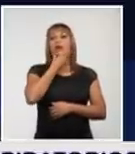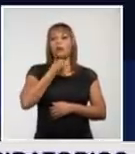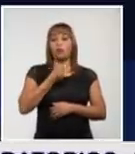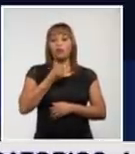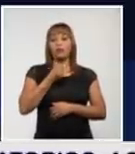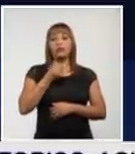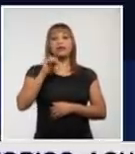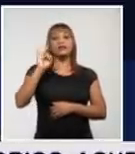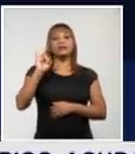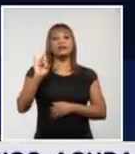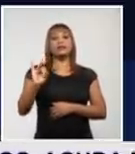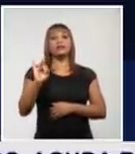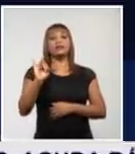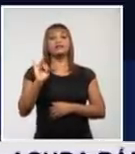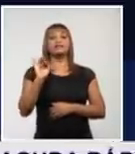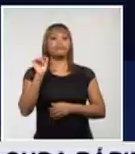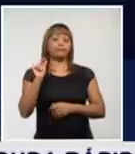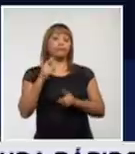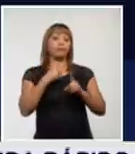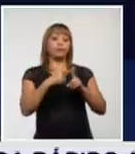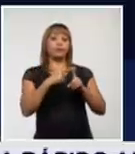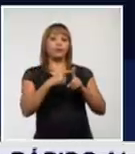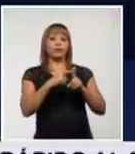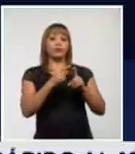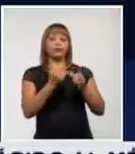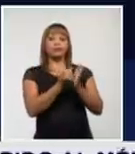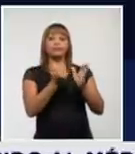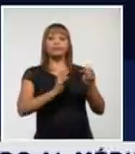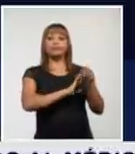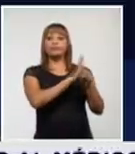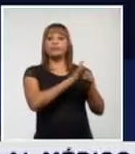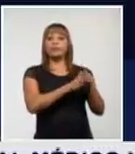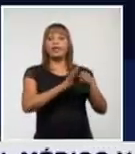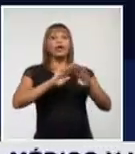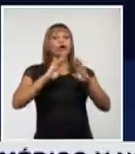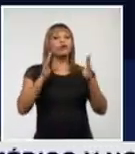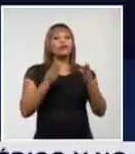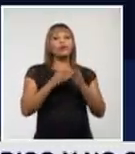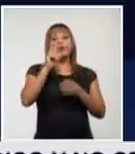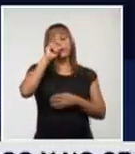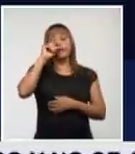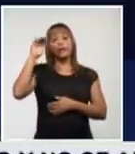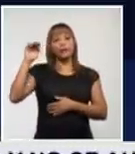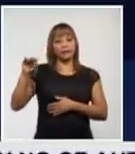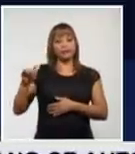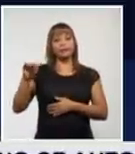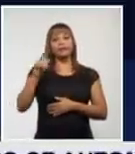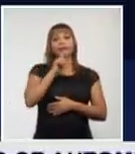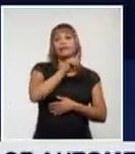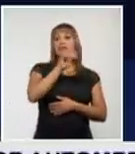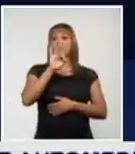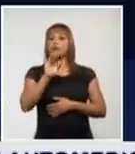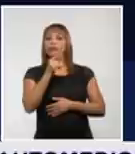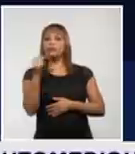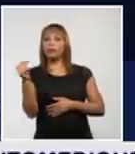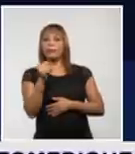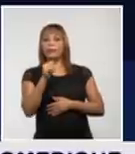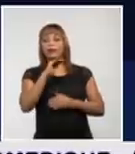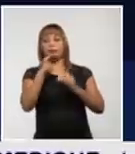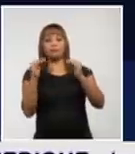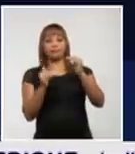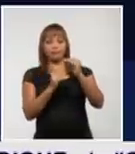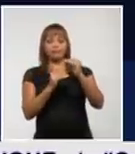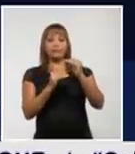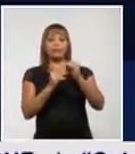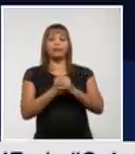7 jóvenes se diagnosticaron ayer, todos en edades pediátricas, o sea, de 18 y menos años de edad,